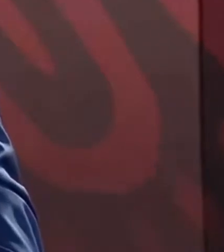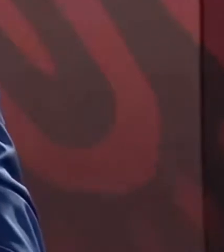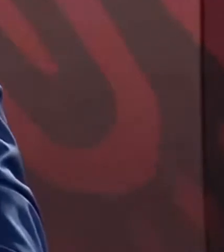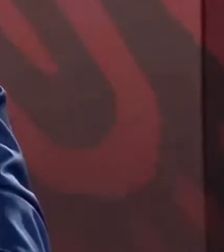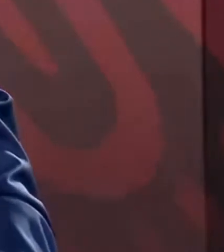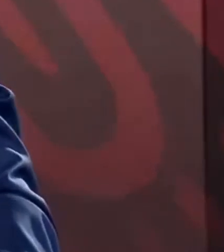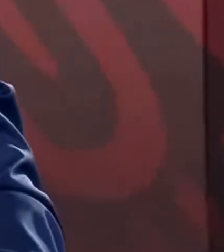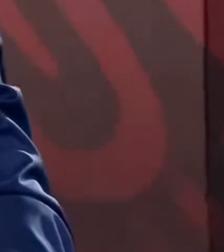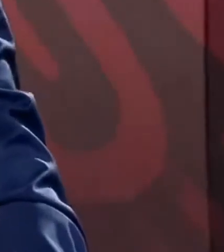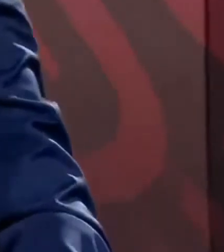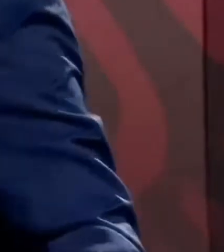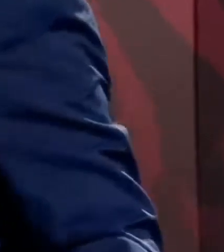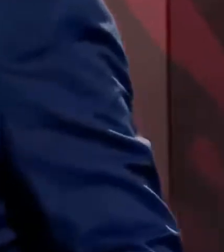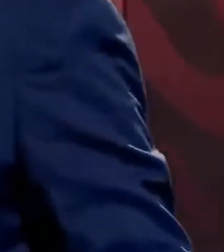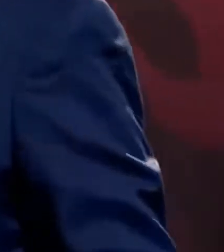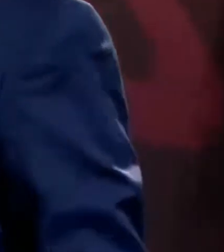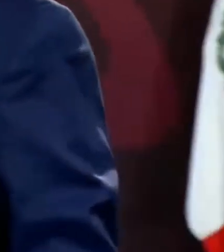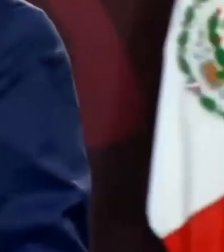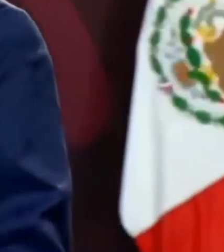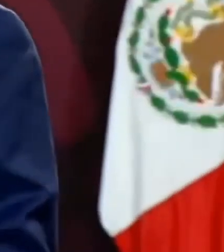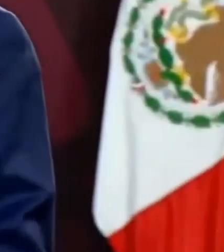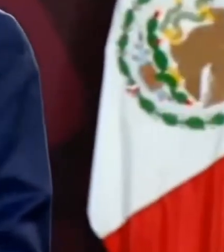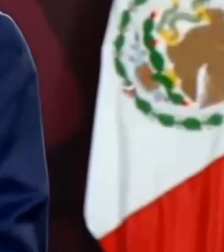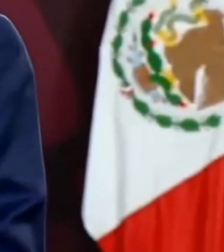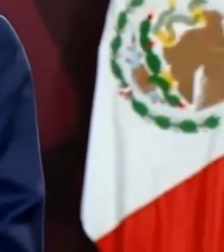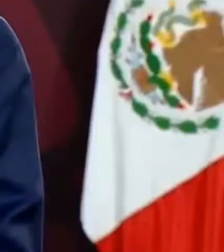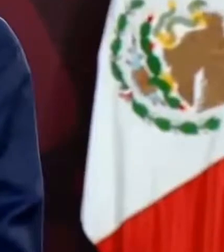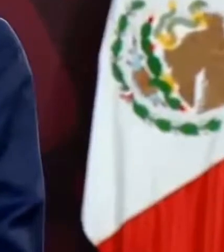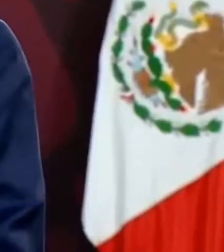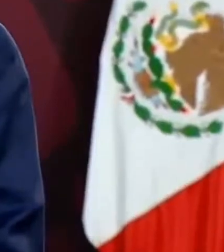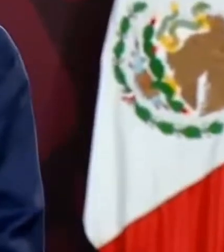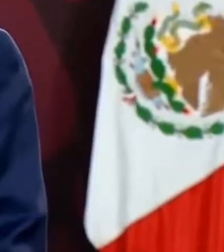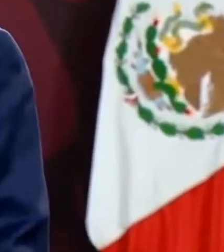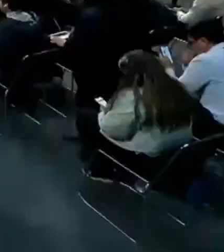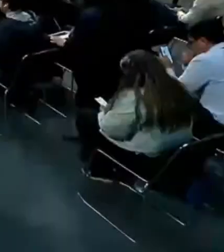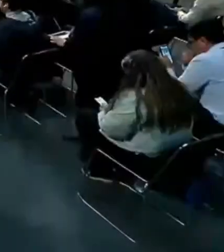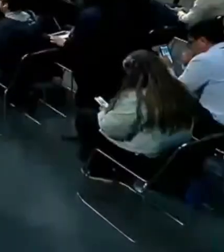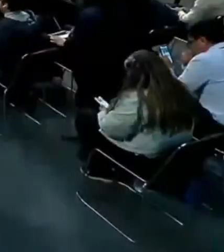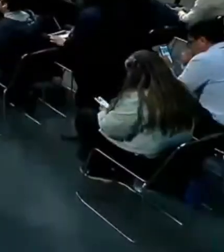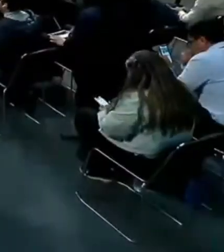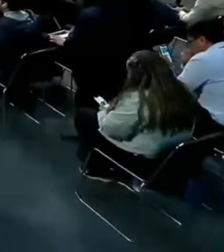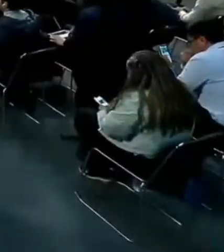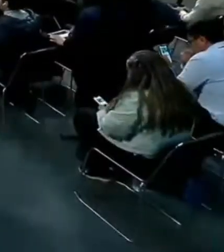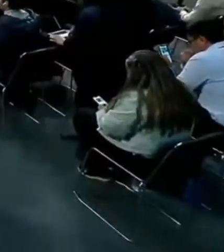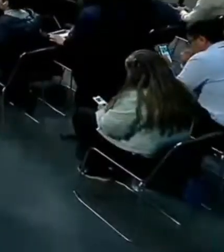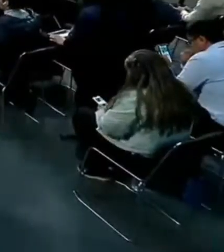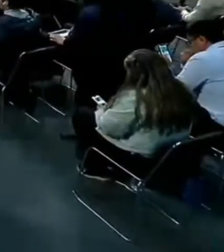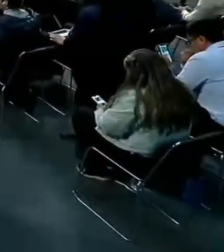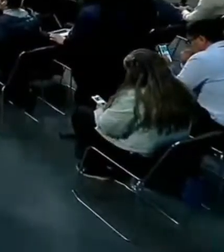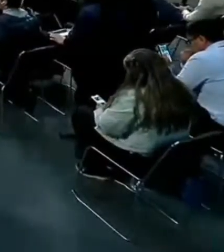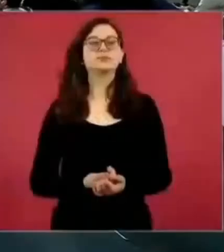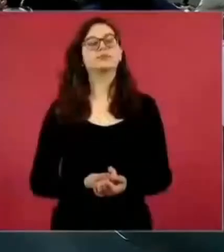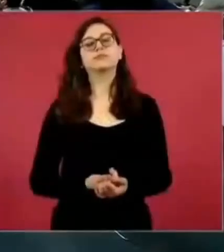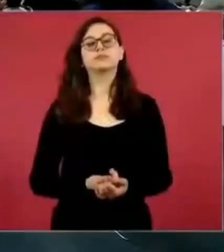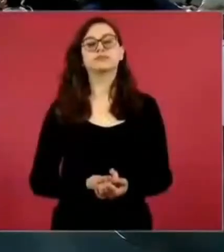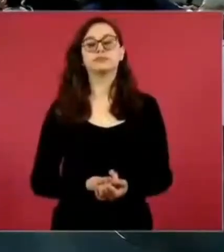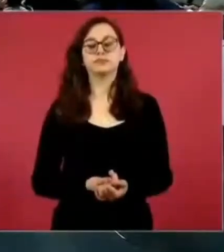Pero existe ese pensamiento conservador porque lo cimentaron